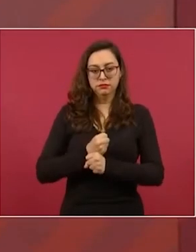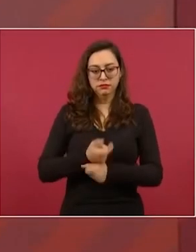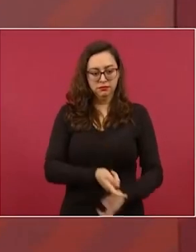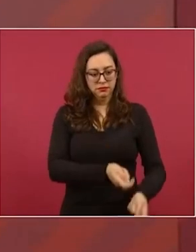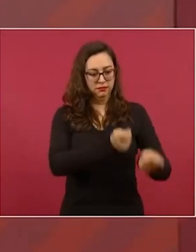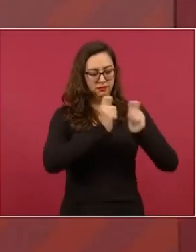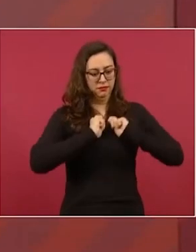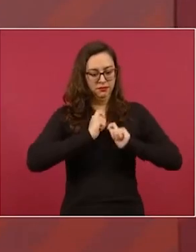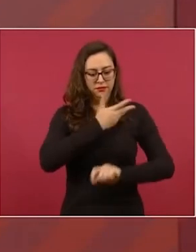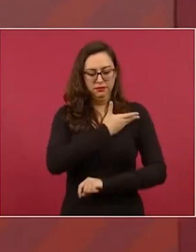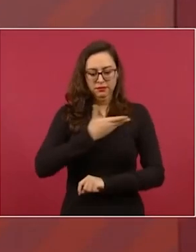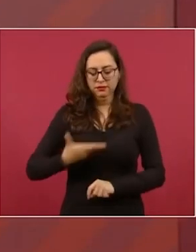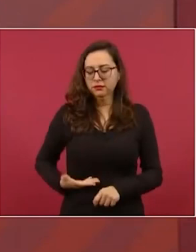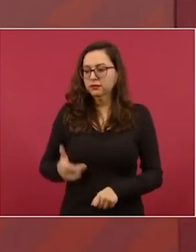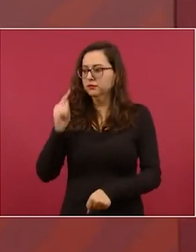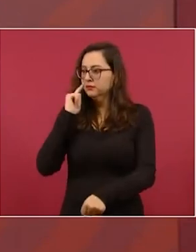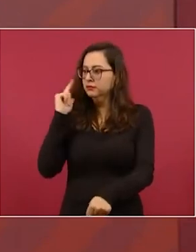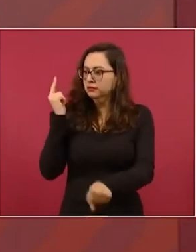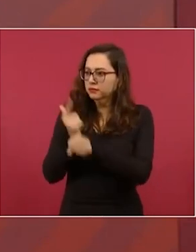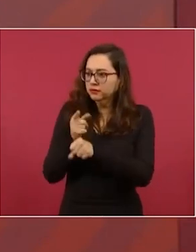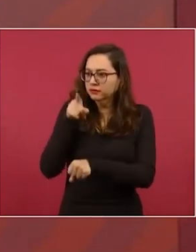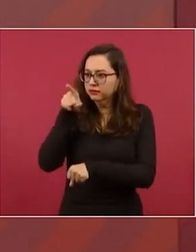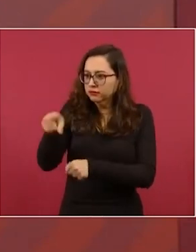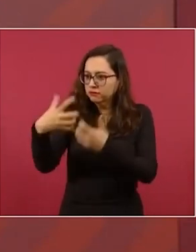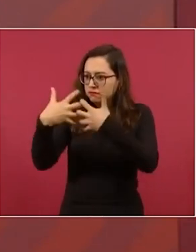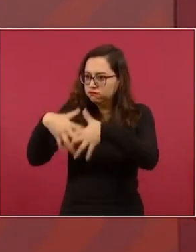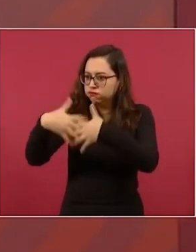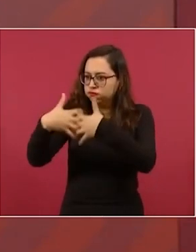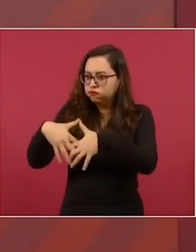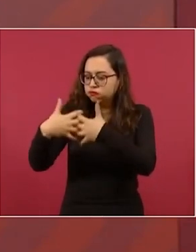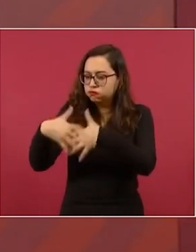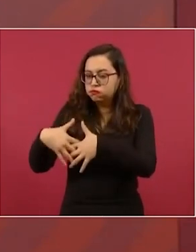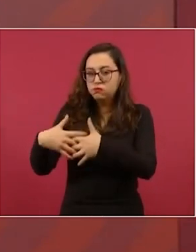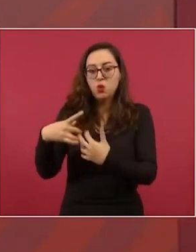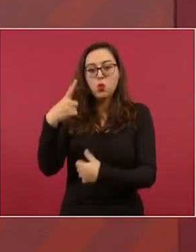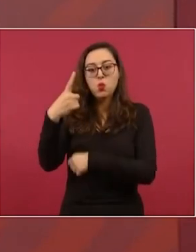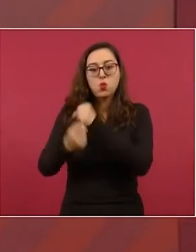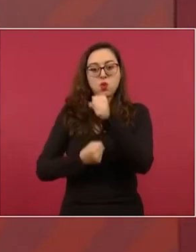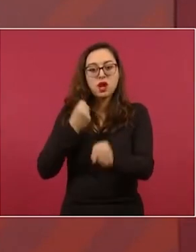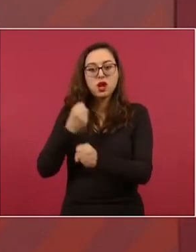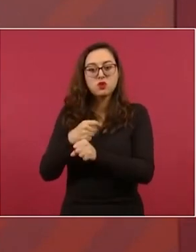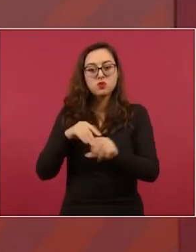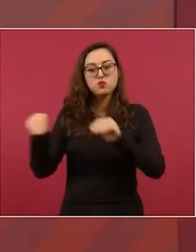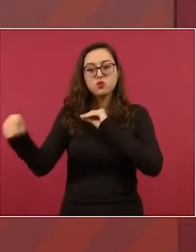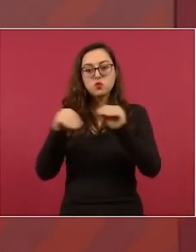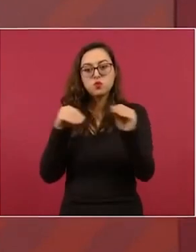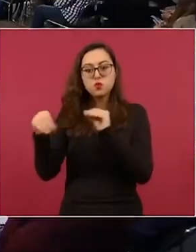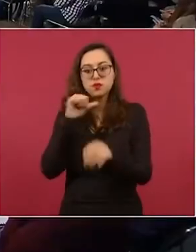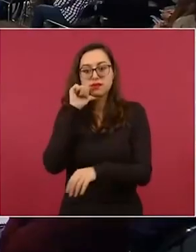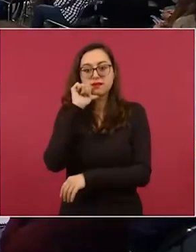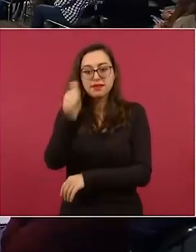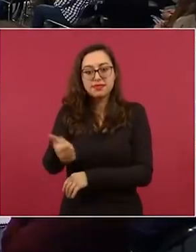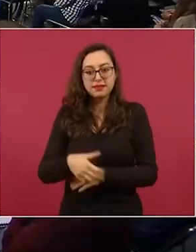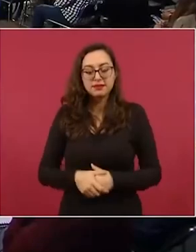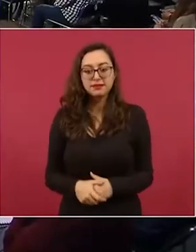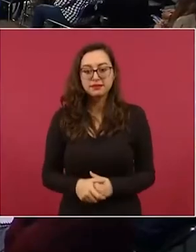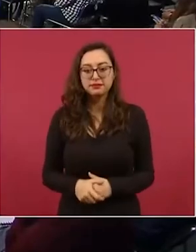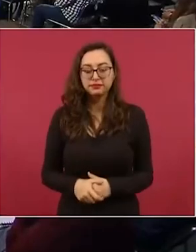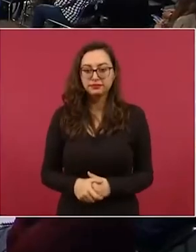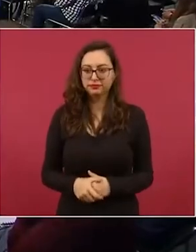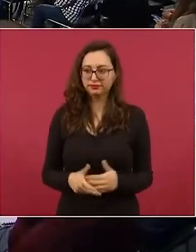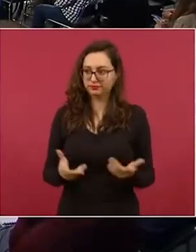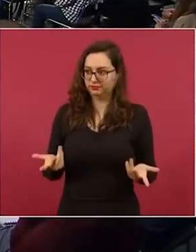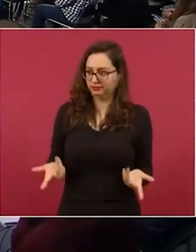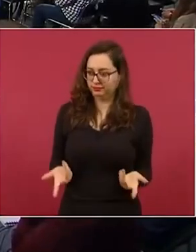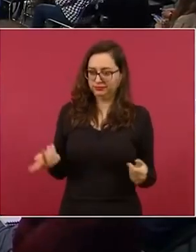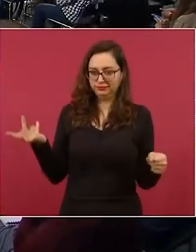llevaba como ocho meses, como un año parada y